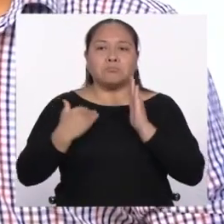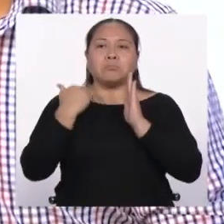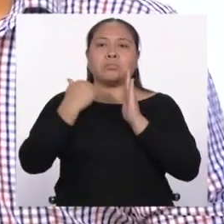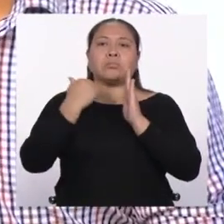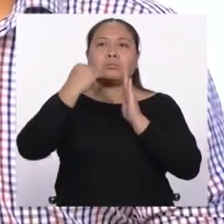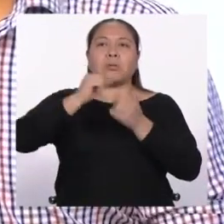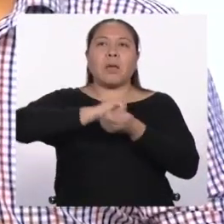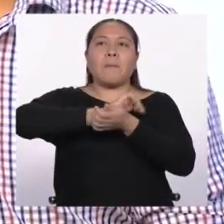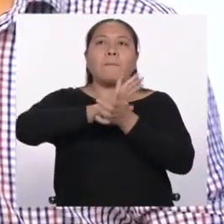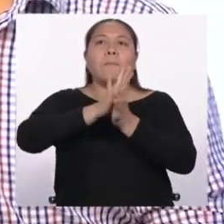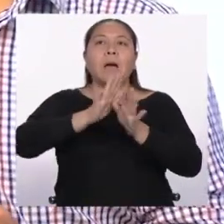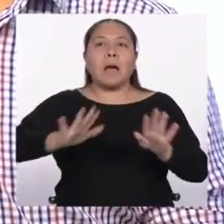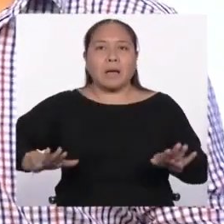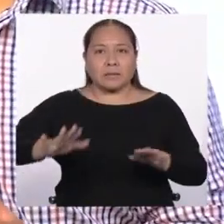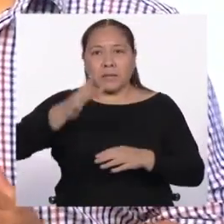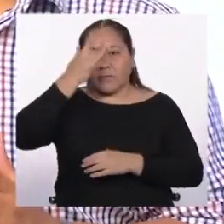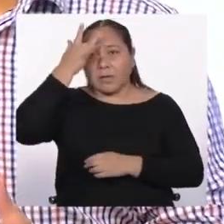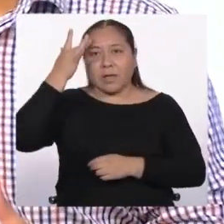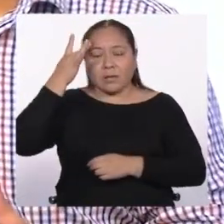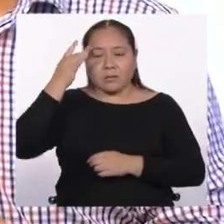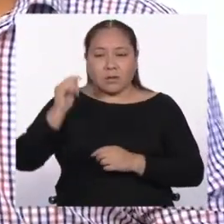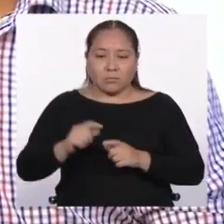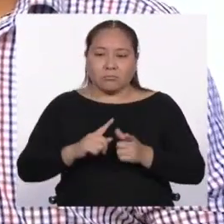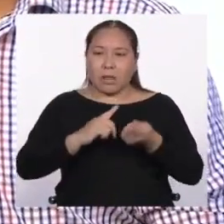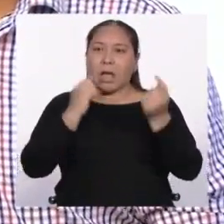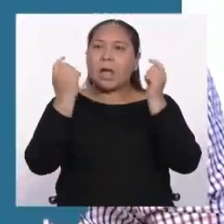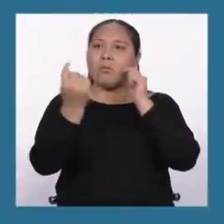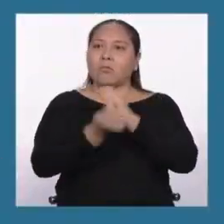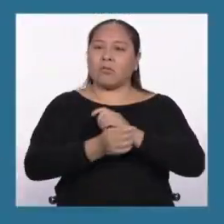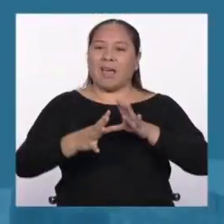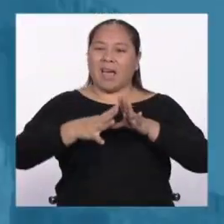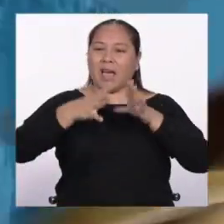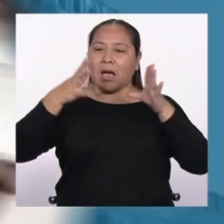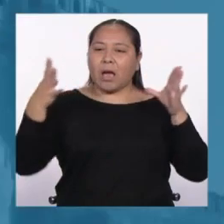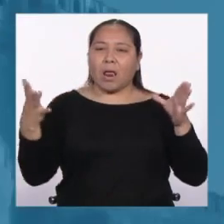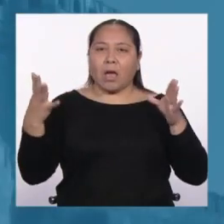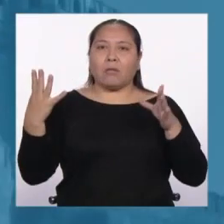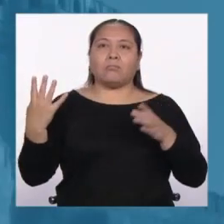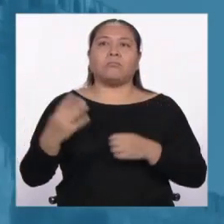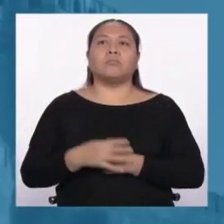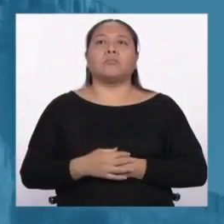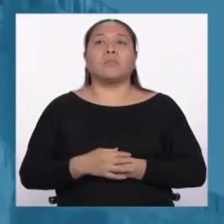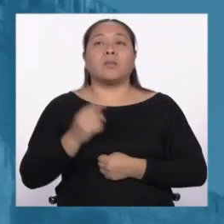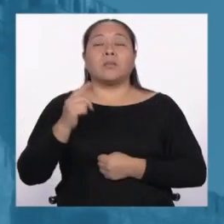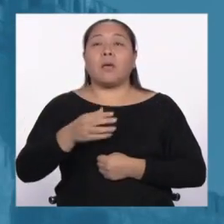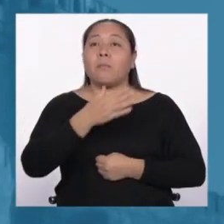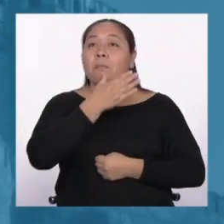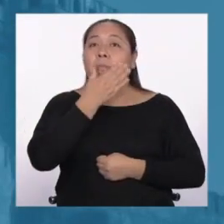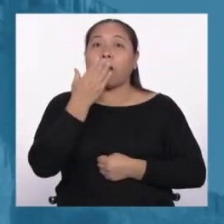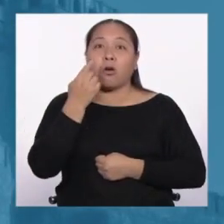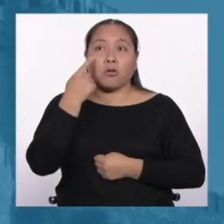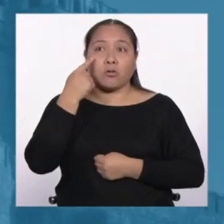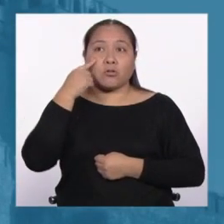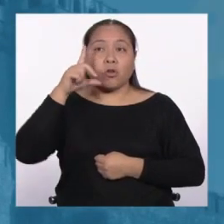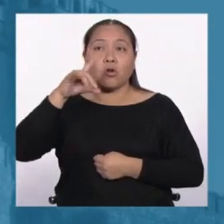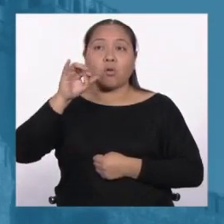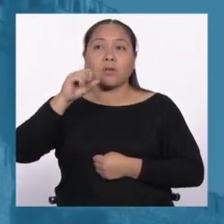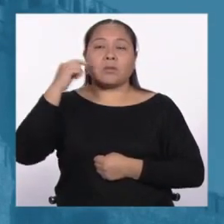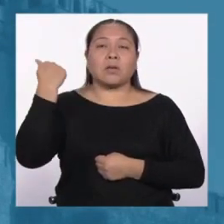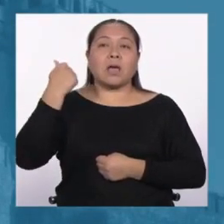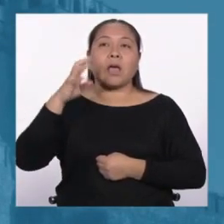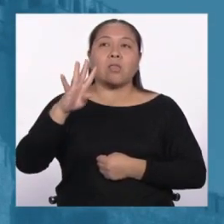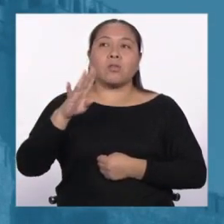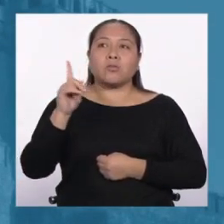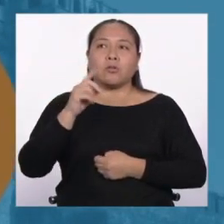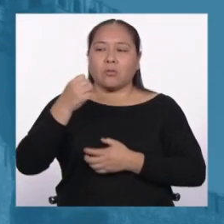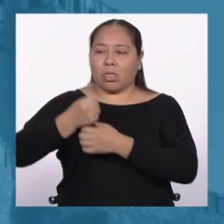la convirtió en una gran potencia mundial. El rey más popular de la farándula europea, Luis XIV, no